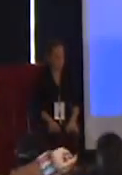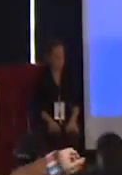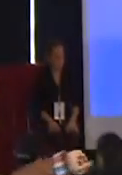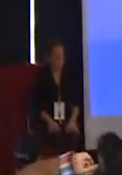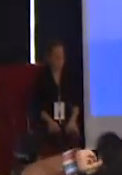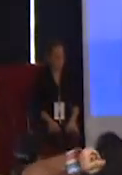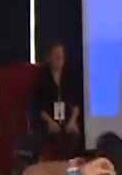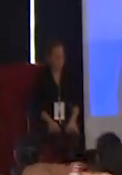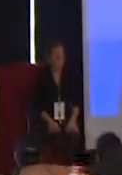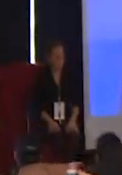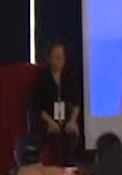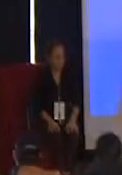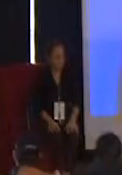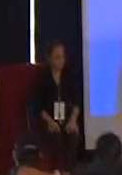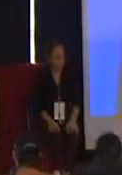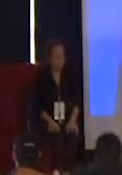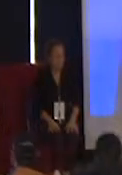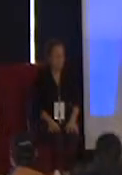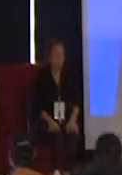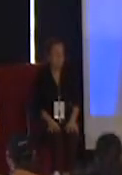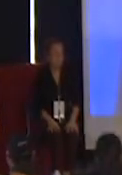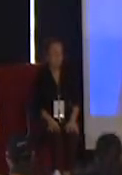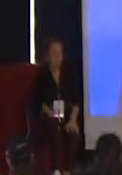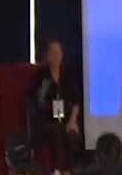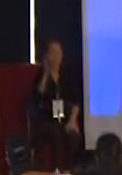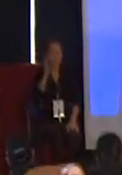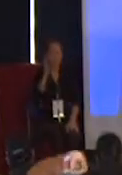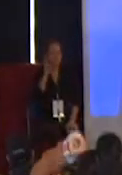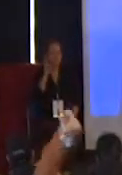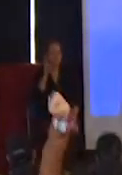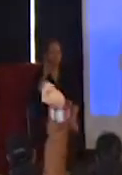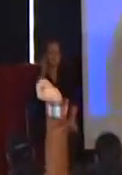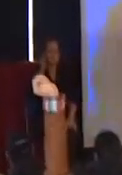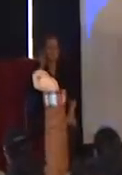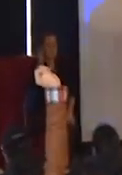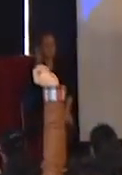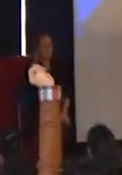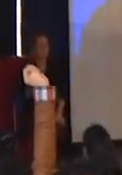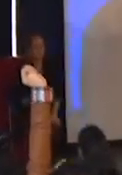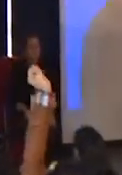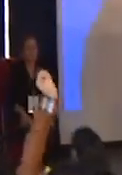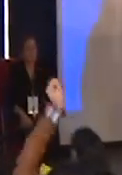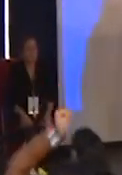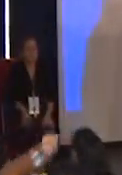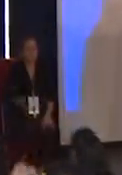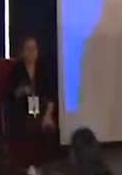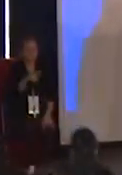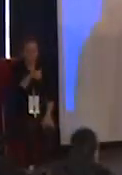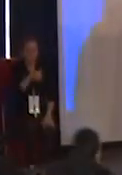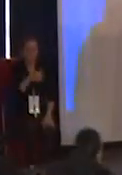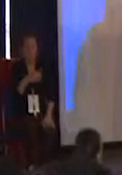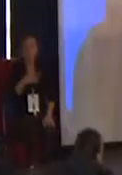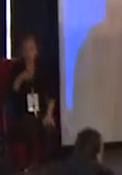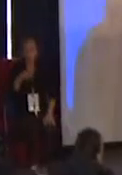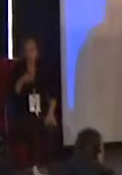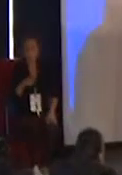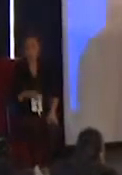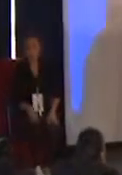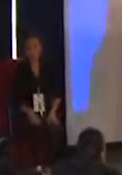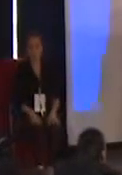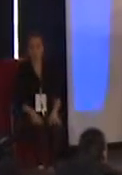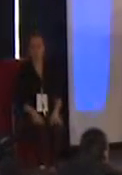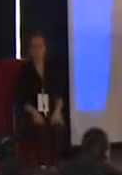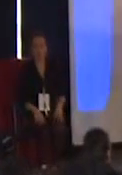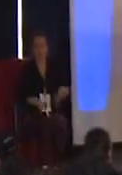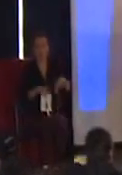fracturé. Entonces se me dificultó un poquito y se me hincha la pierna. Bueno, ella quiere resaltar su